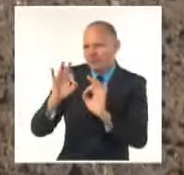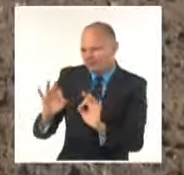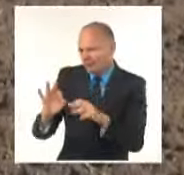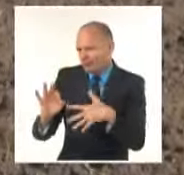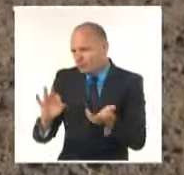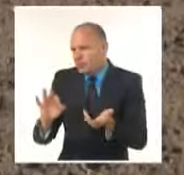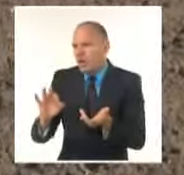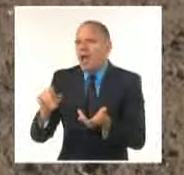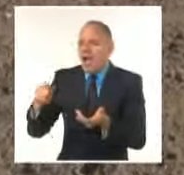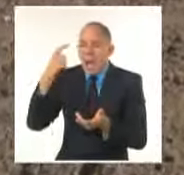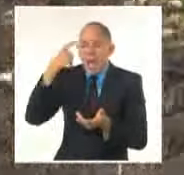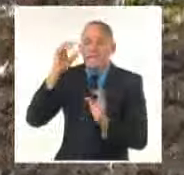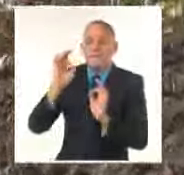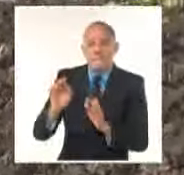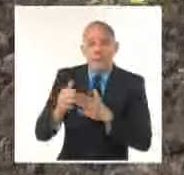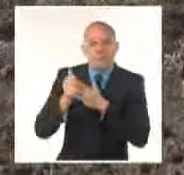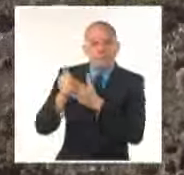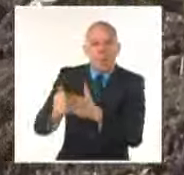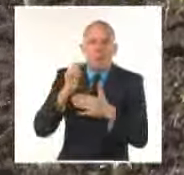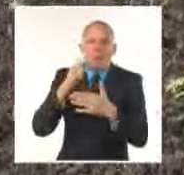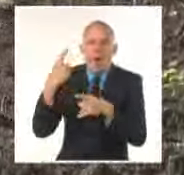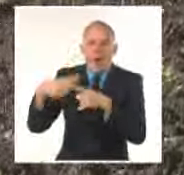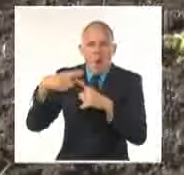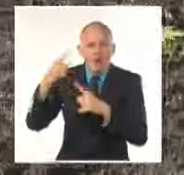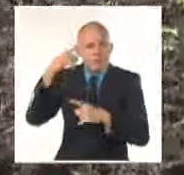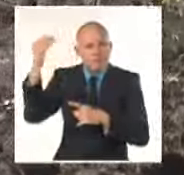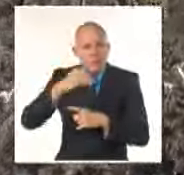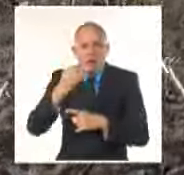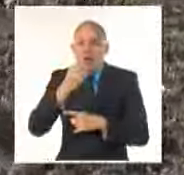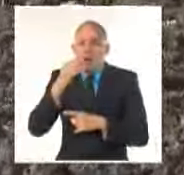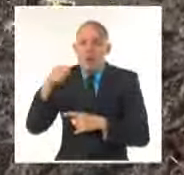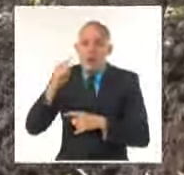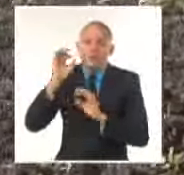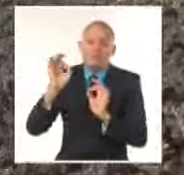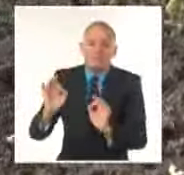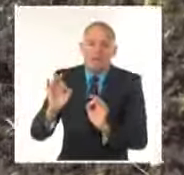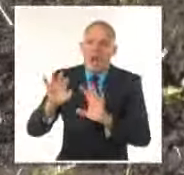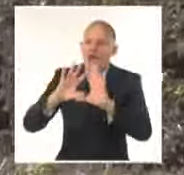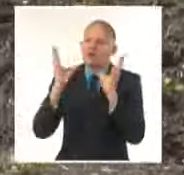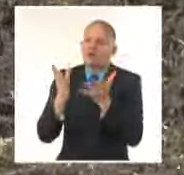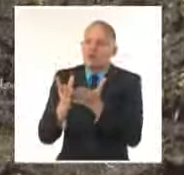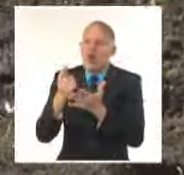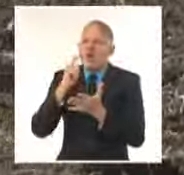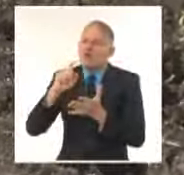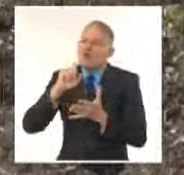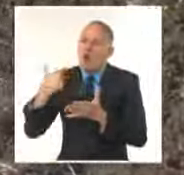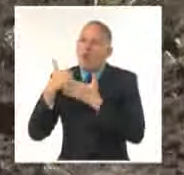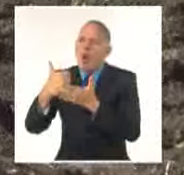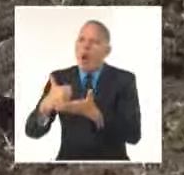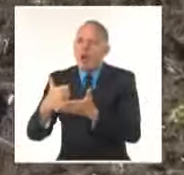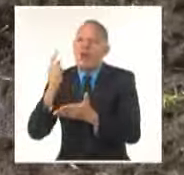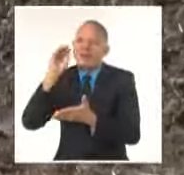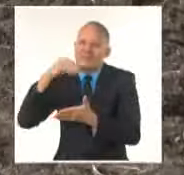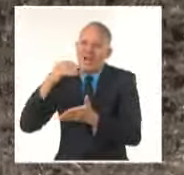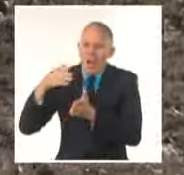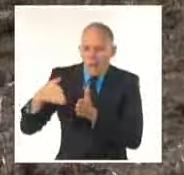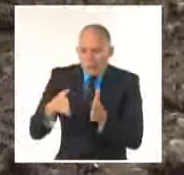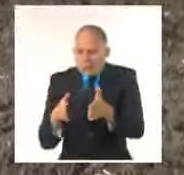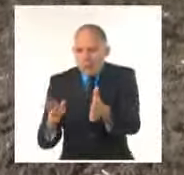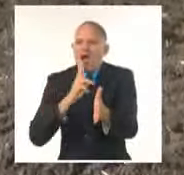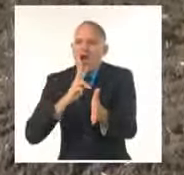estatal líder en este territorio y en todo Holguín, que además de ser decisiva en las obras del trasvase este-oeste, dedica ahora